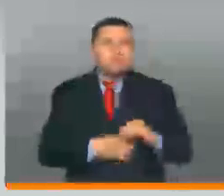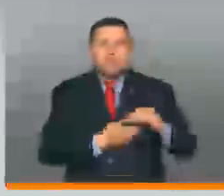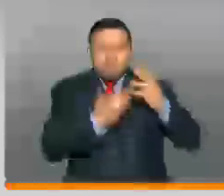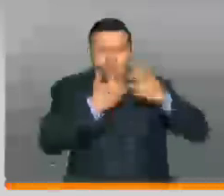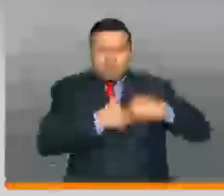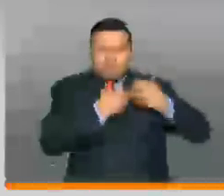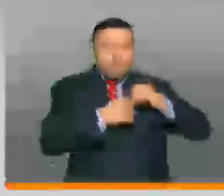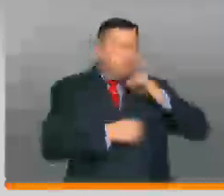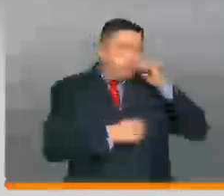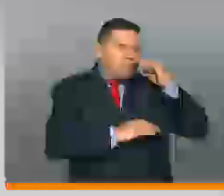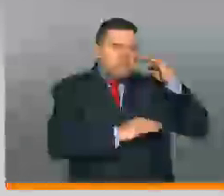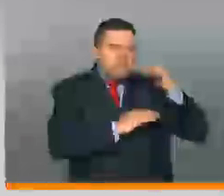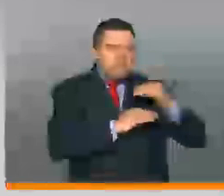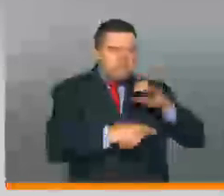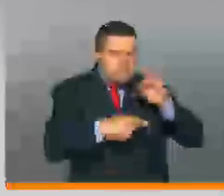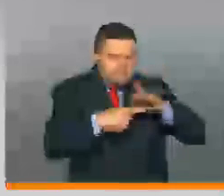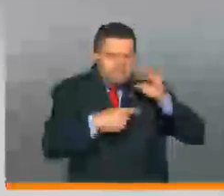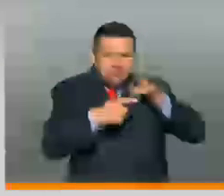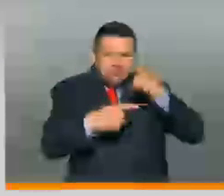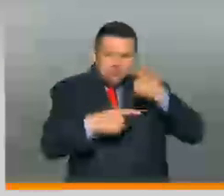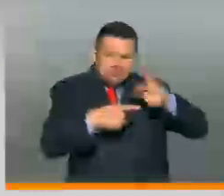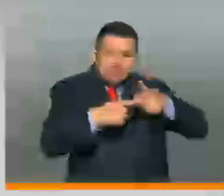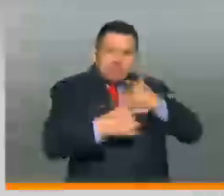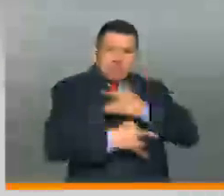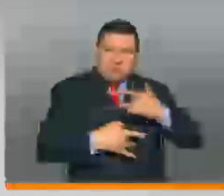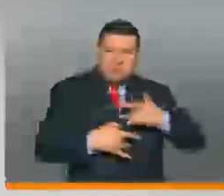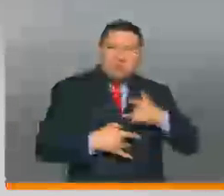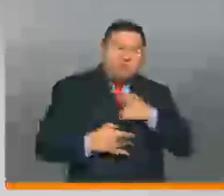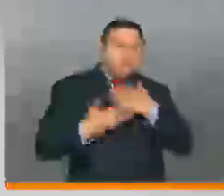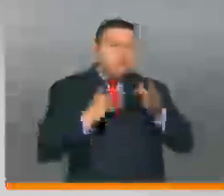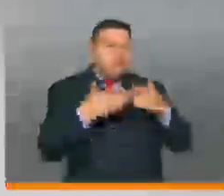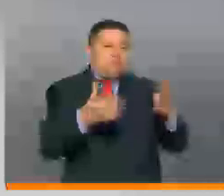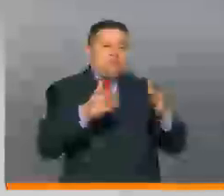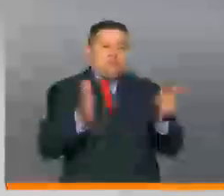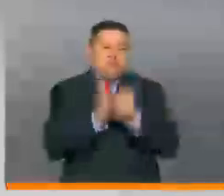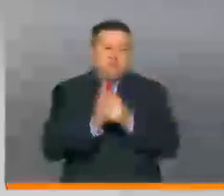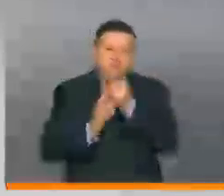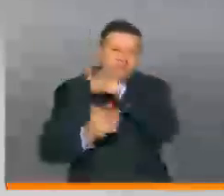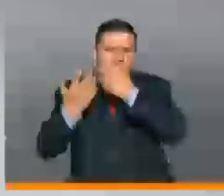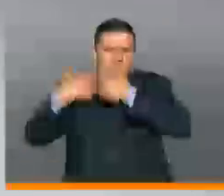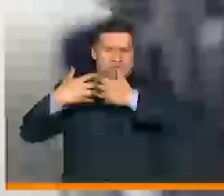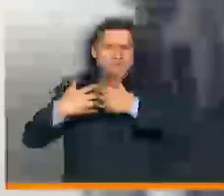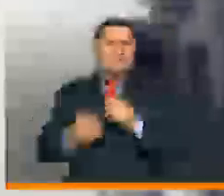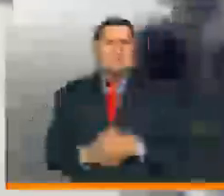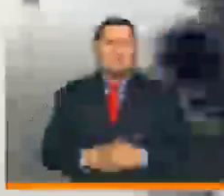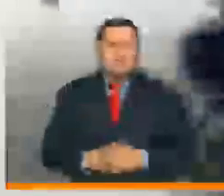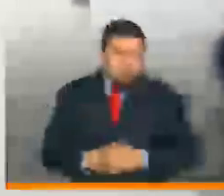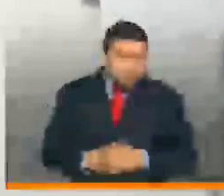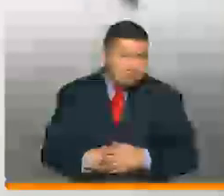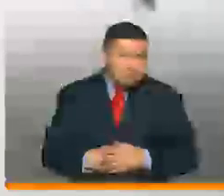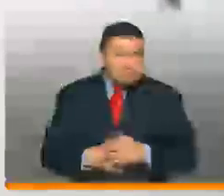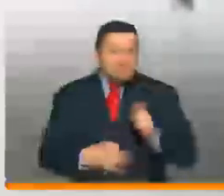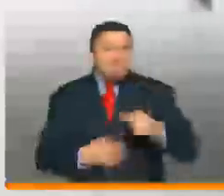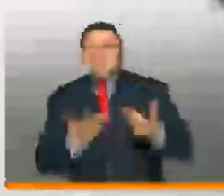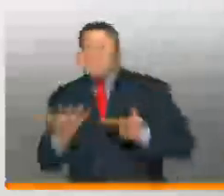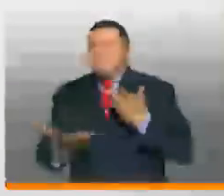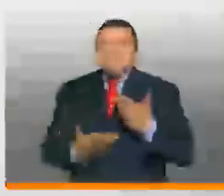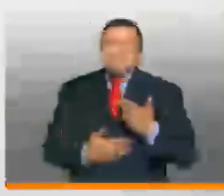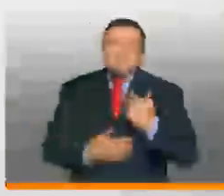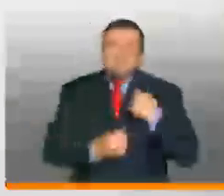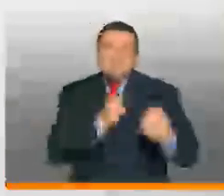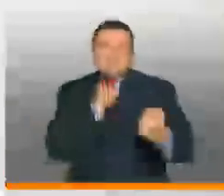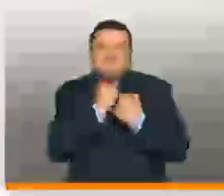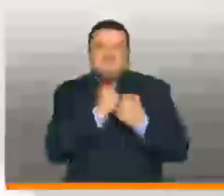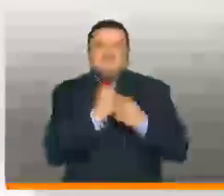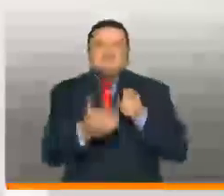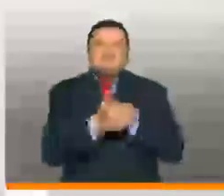producido por la industria del acero y las instituciones de salud pondrán en funcionamiento las plantas de producción local. Para modular la demanda, recibimos el aporte